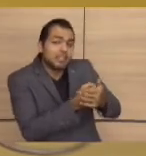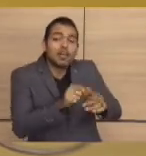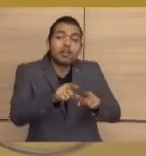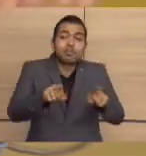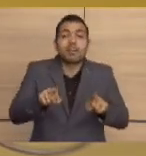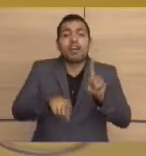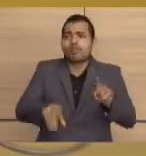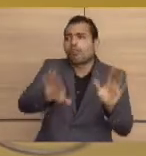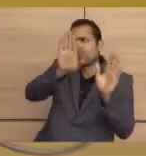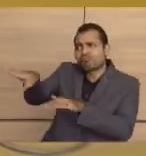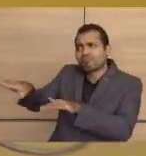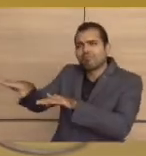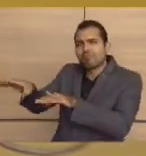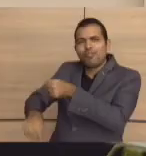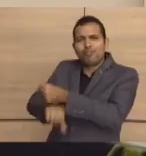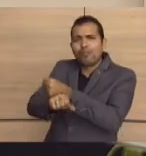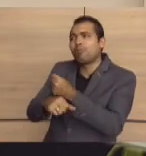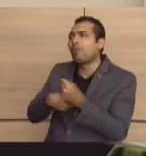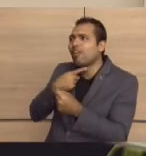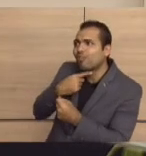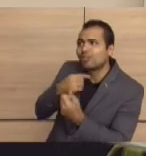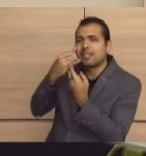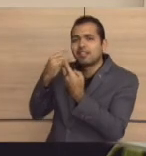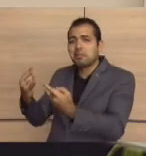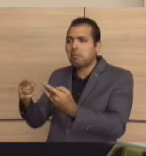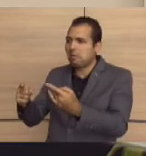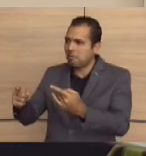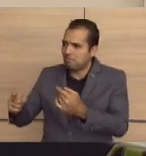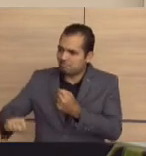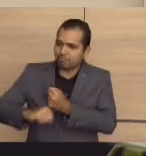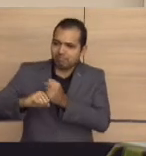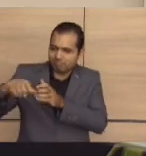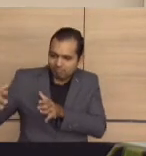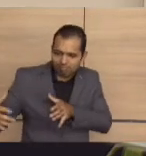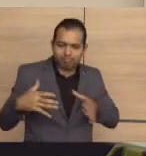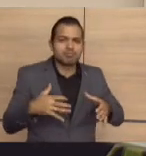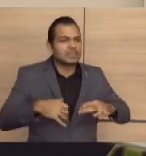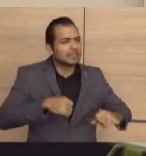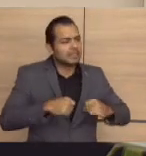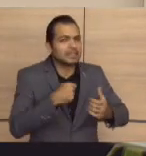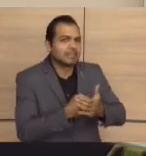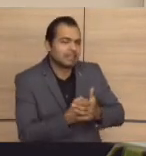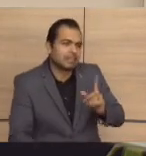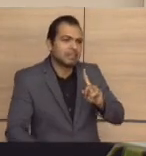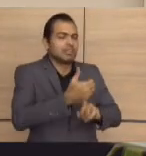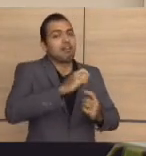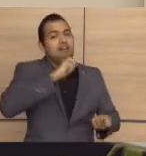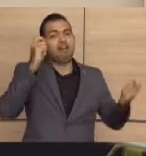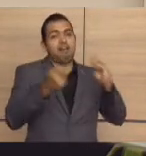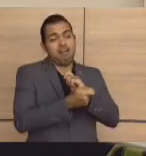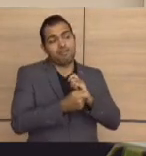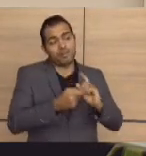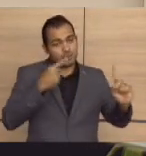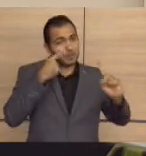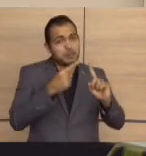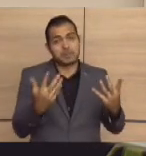para poder dialogar, que en últimas es lo que da el primer paso a hacer un cambio. ¿Qué